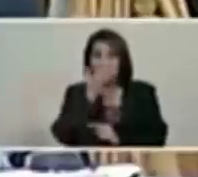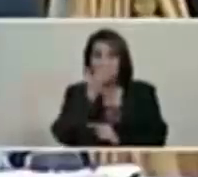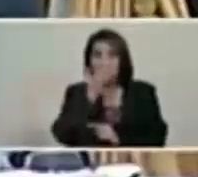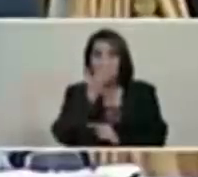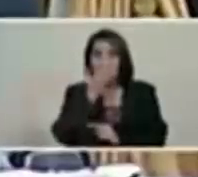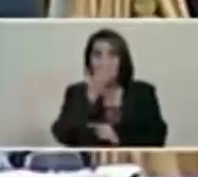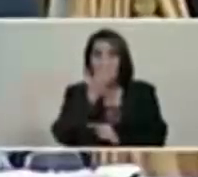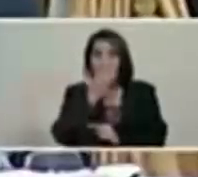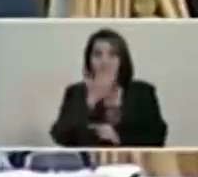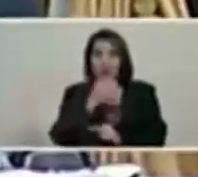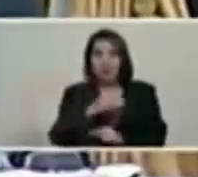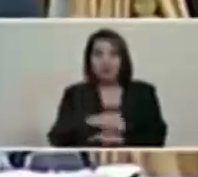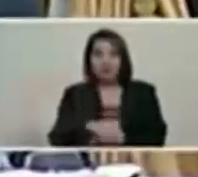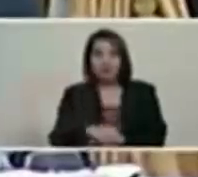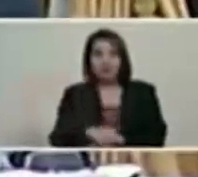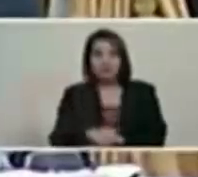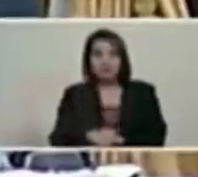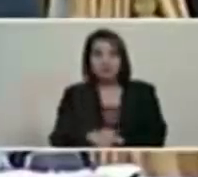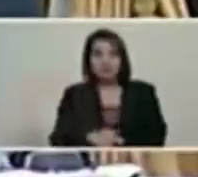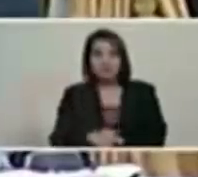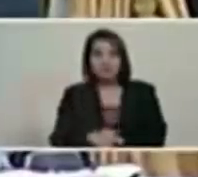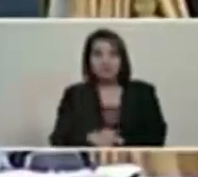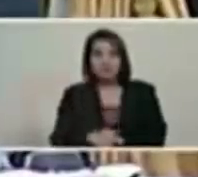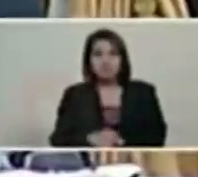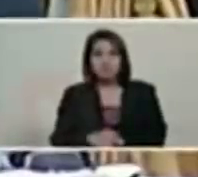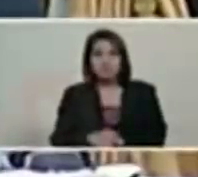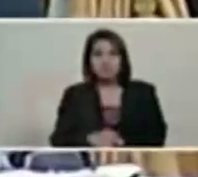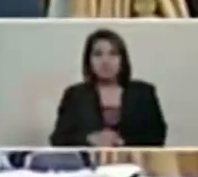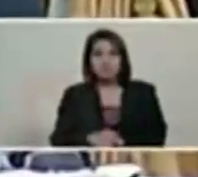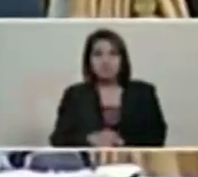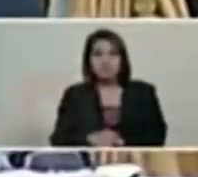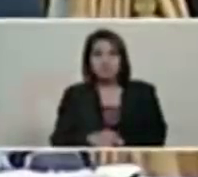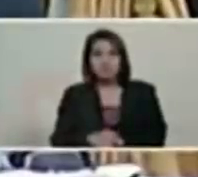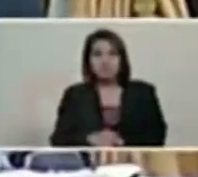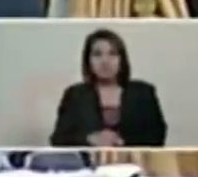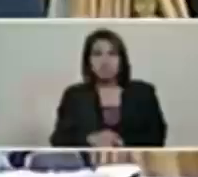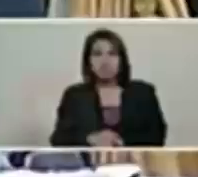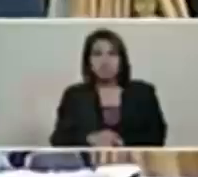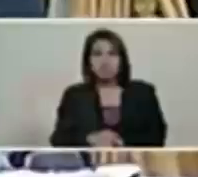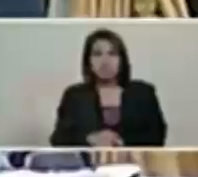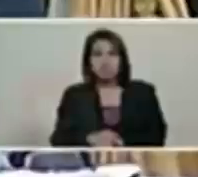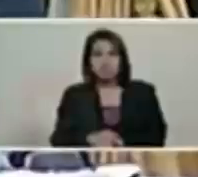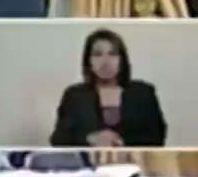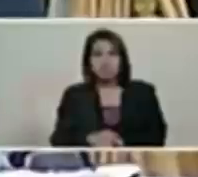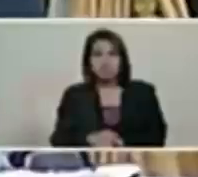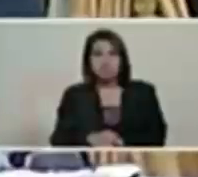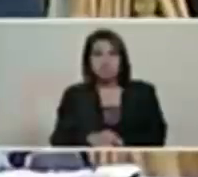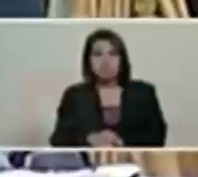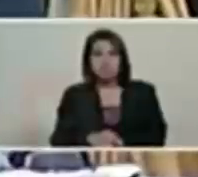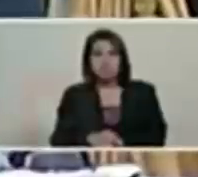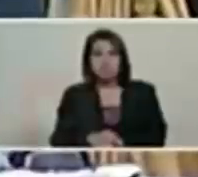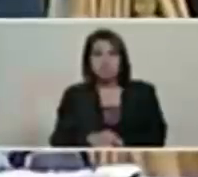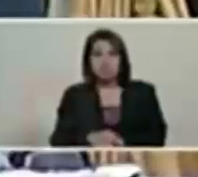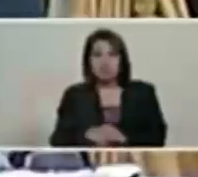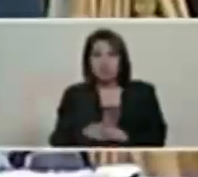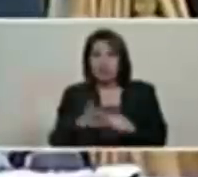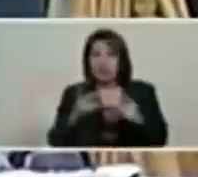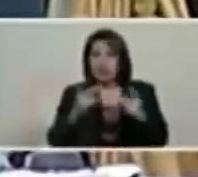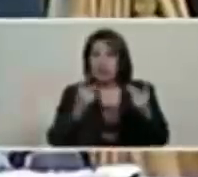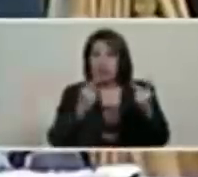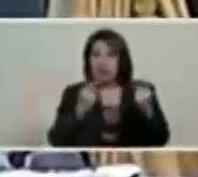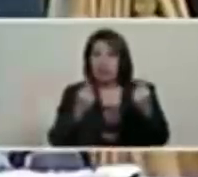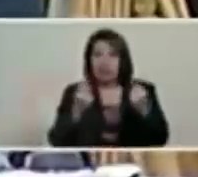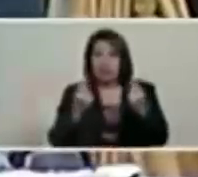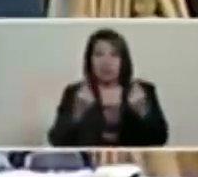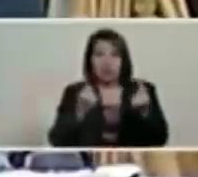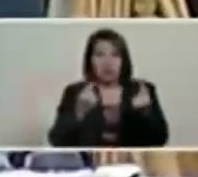detrás del asalto a un cuartel militar en el sur del país y por el que también señaló a los mandatarios de Colombia, Ecuador, Brasil y el